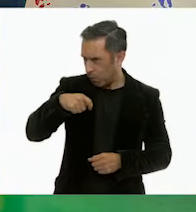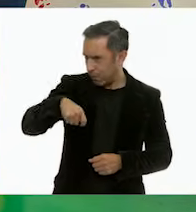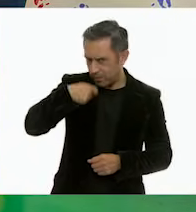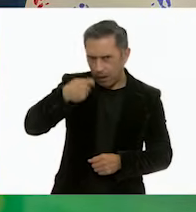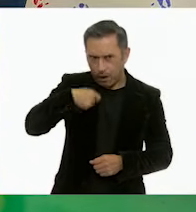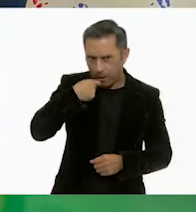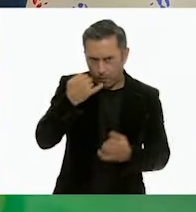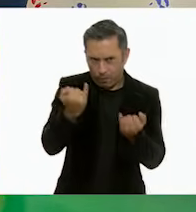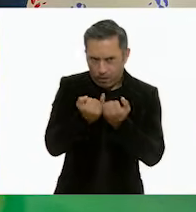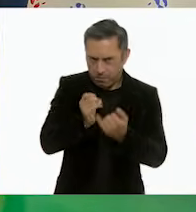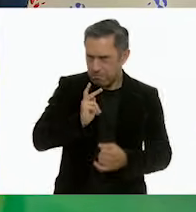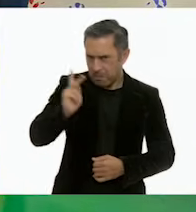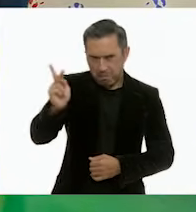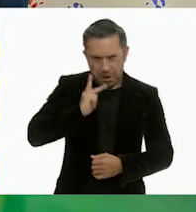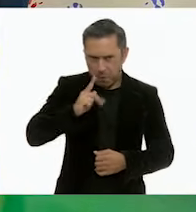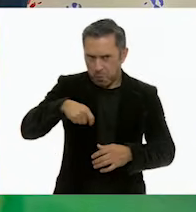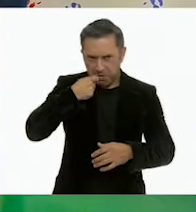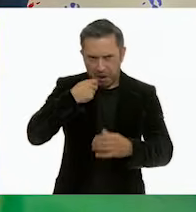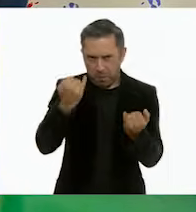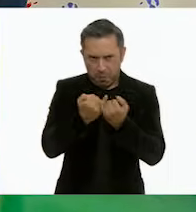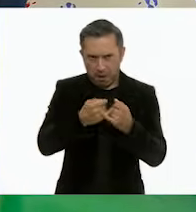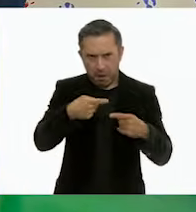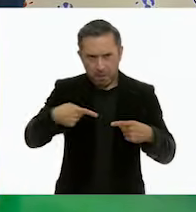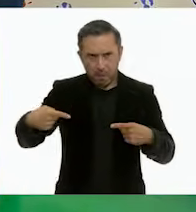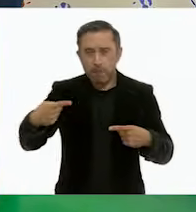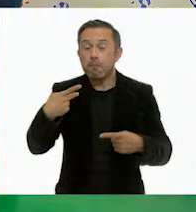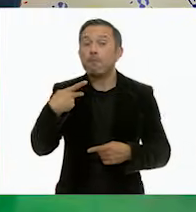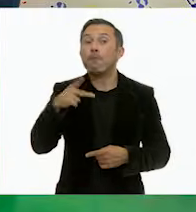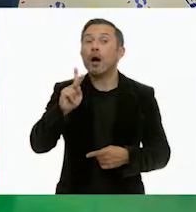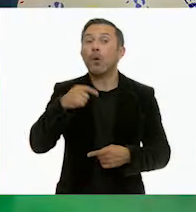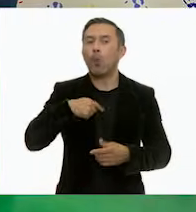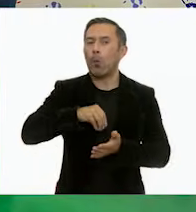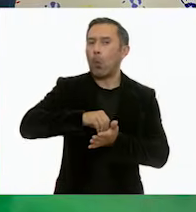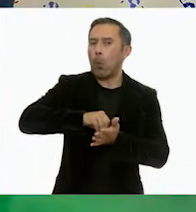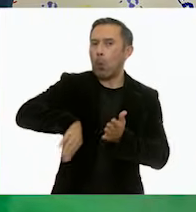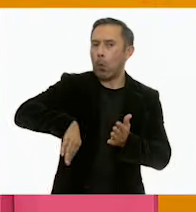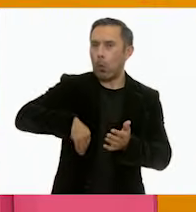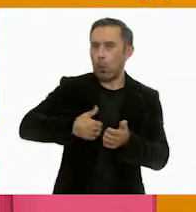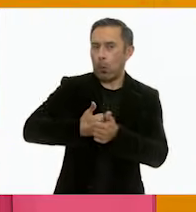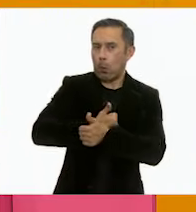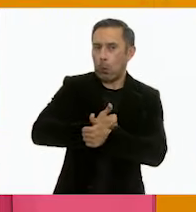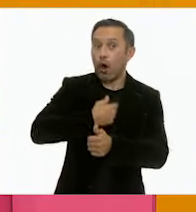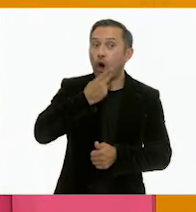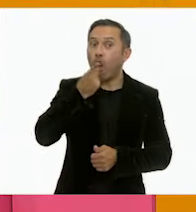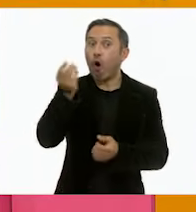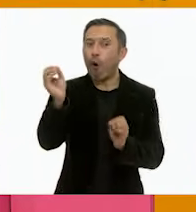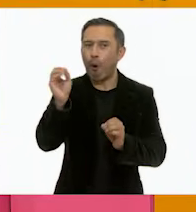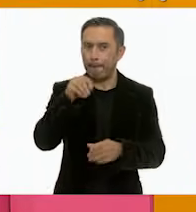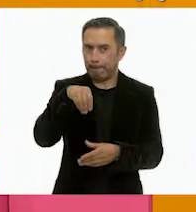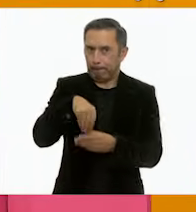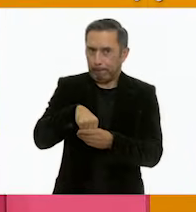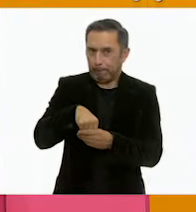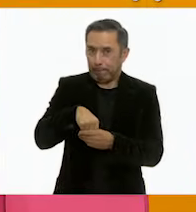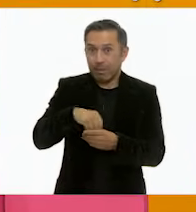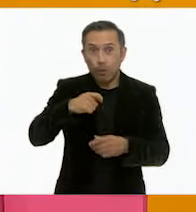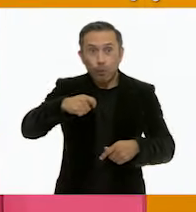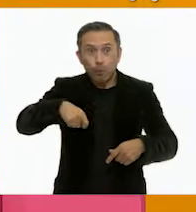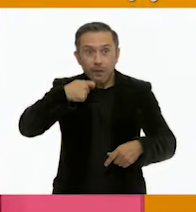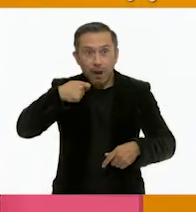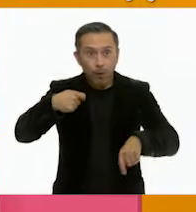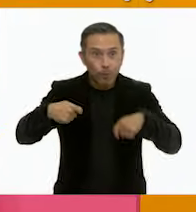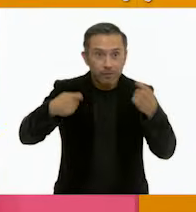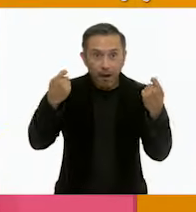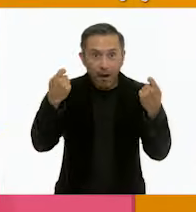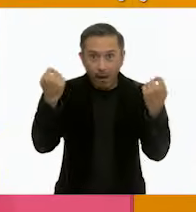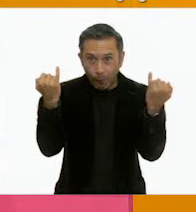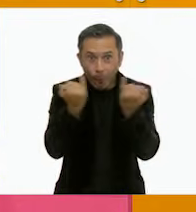cucharas. Lo que no le decía a los pobladores era que utilizaba cucharas diferentes. Y